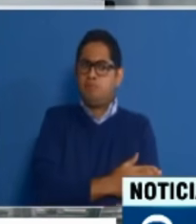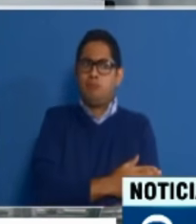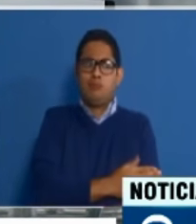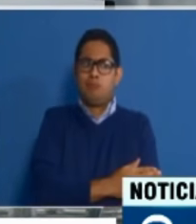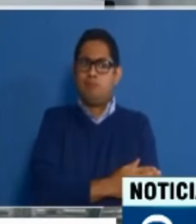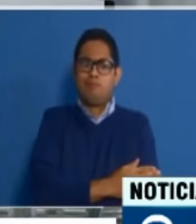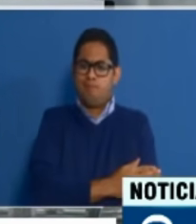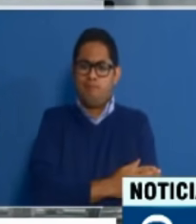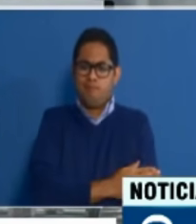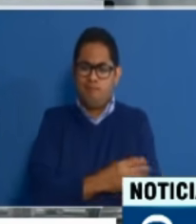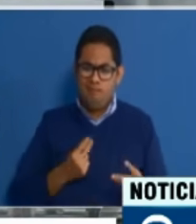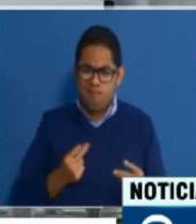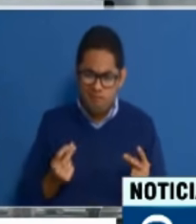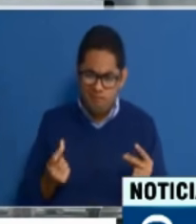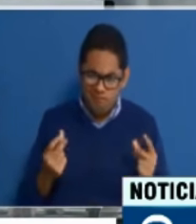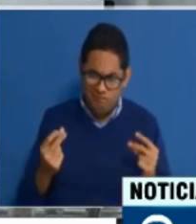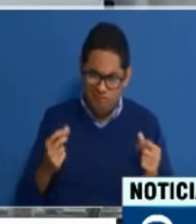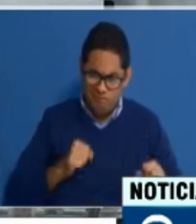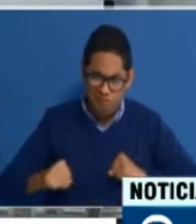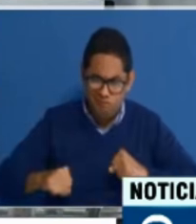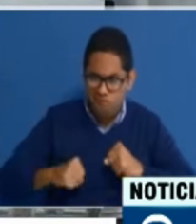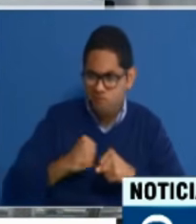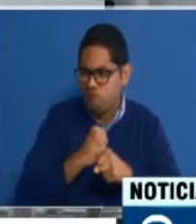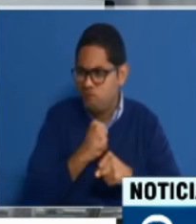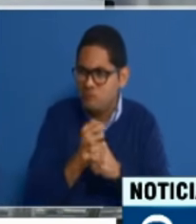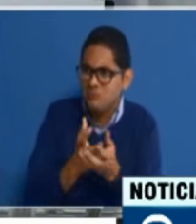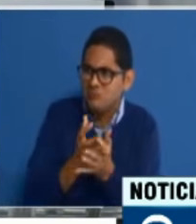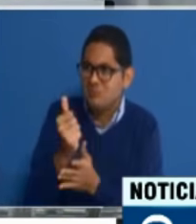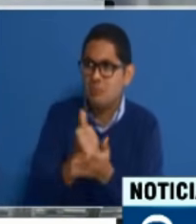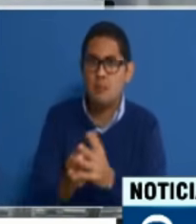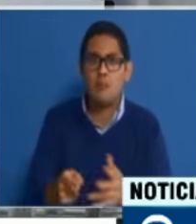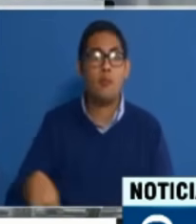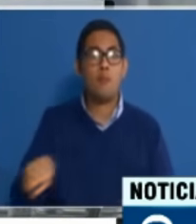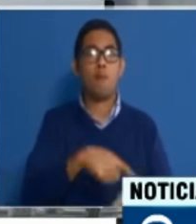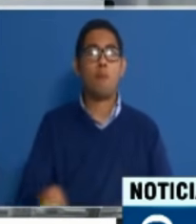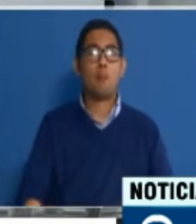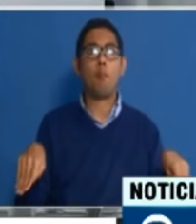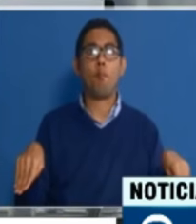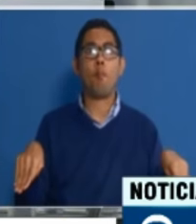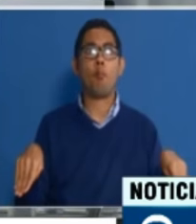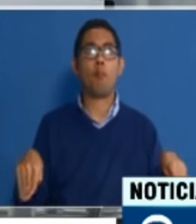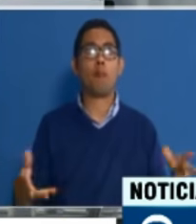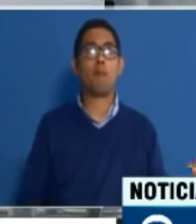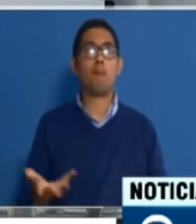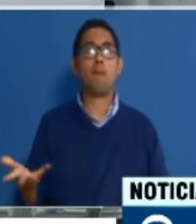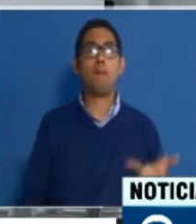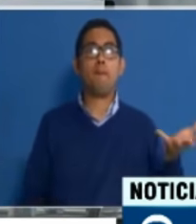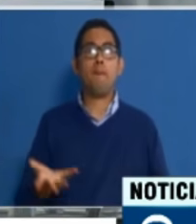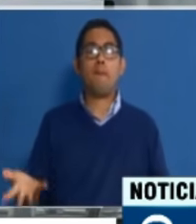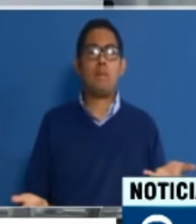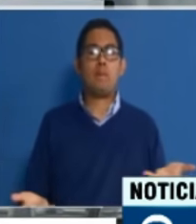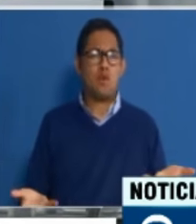Que no nos congelemos ante cualquier adversidad. No podemos congelarnos. Tenemos que estar claritos